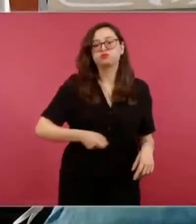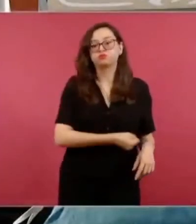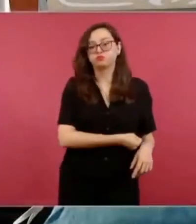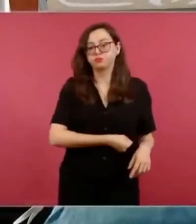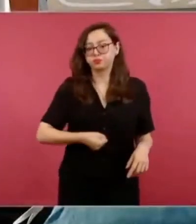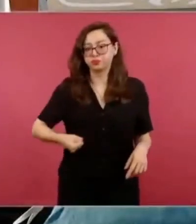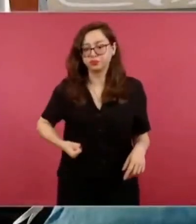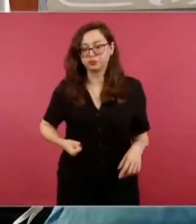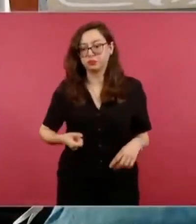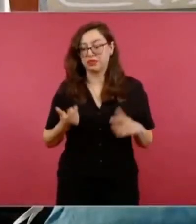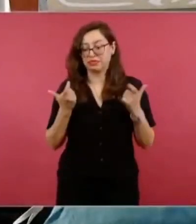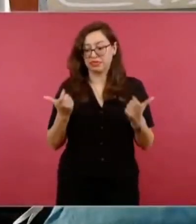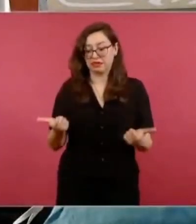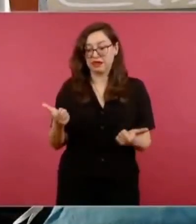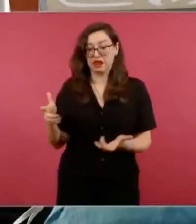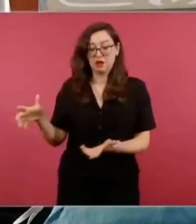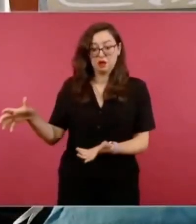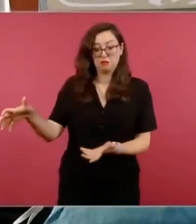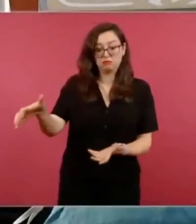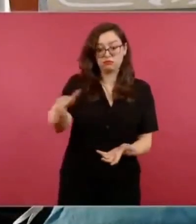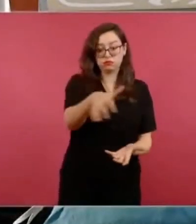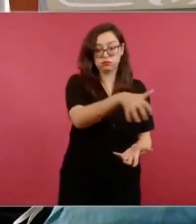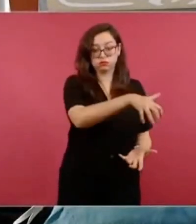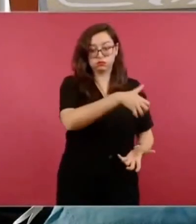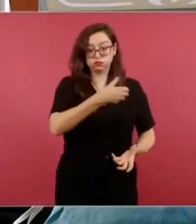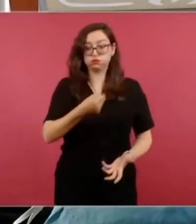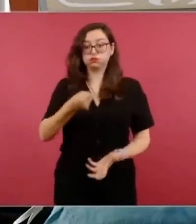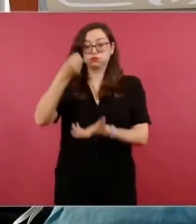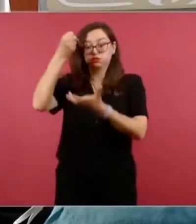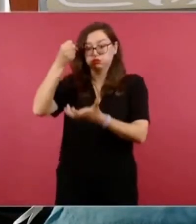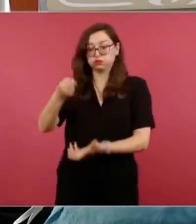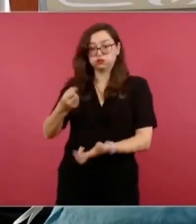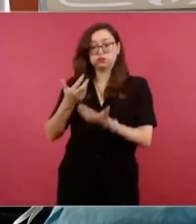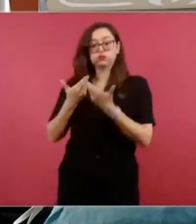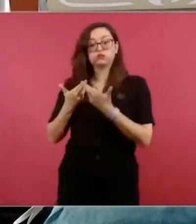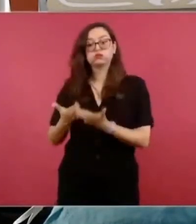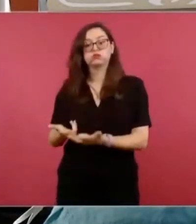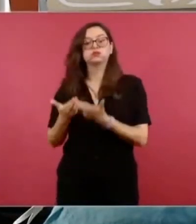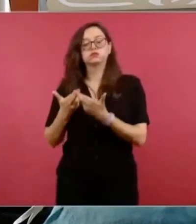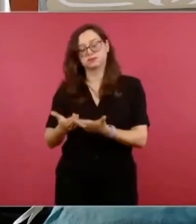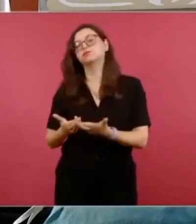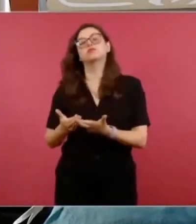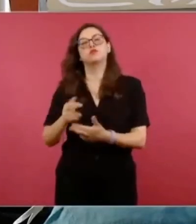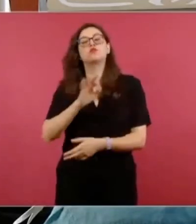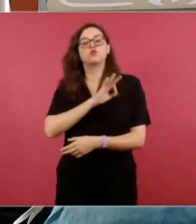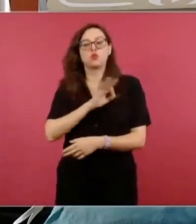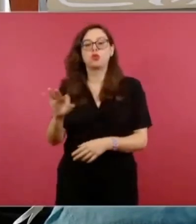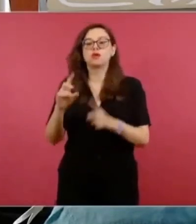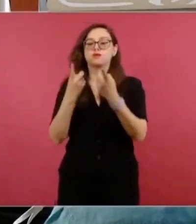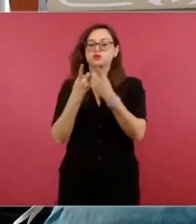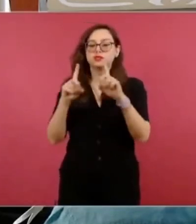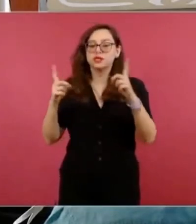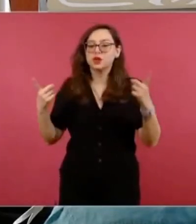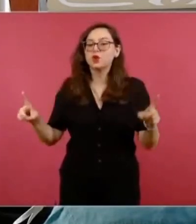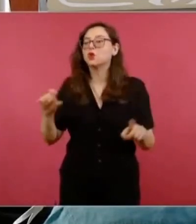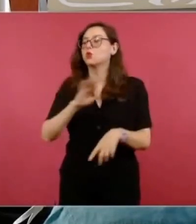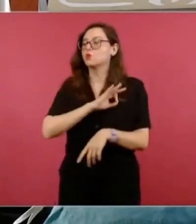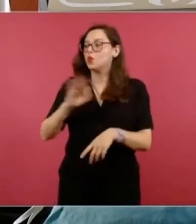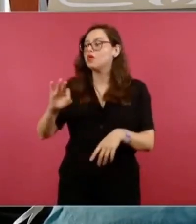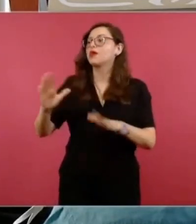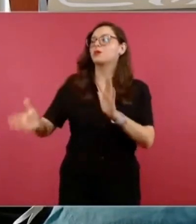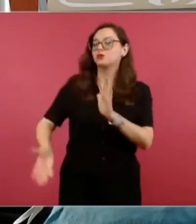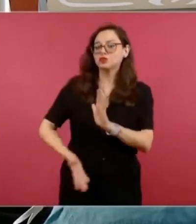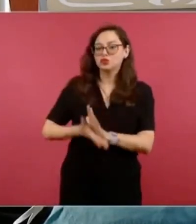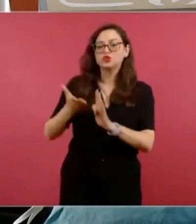todo lo ahorrado nos ha alcanzado para impulsar el desarrollo de México. ¿Y qué